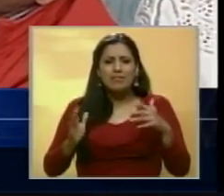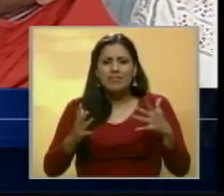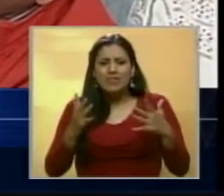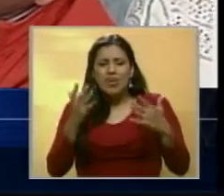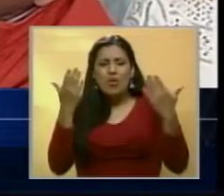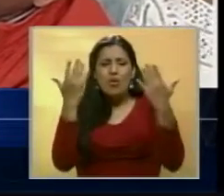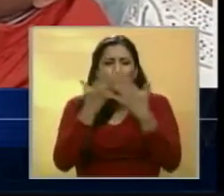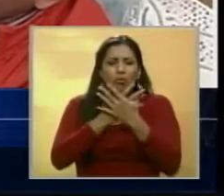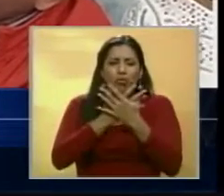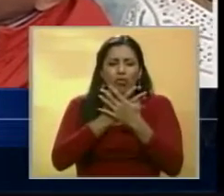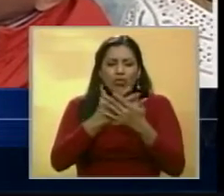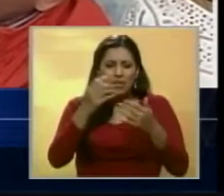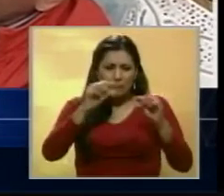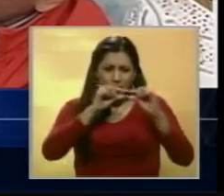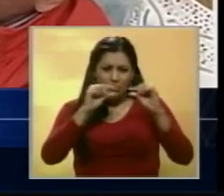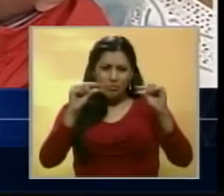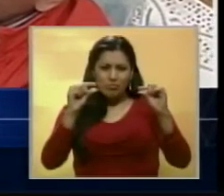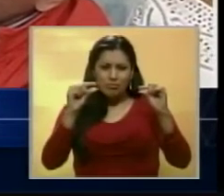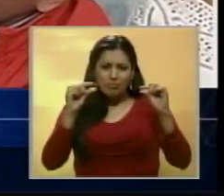confundieron